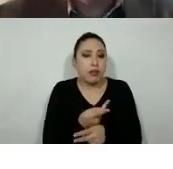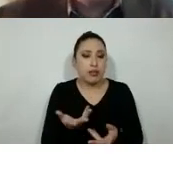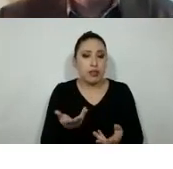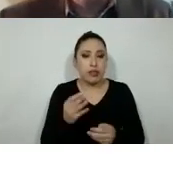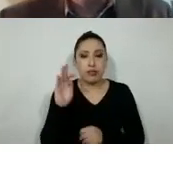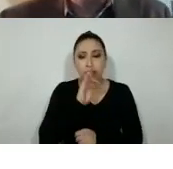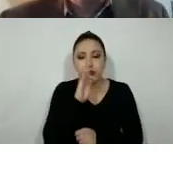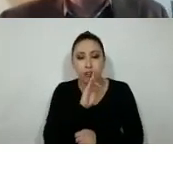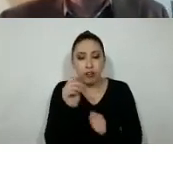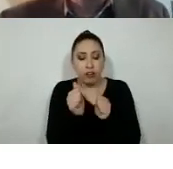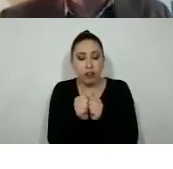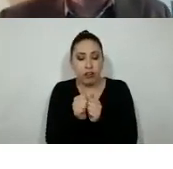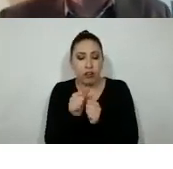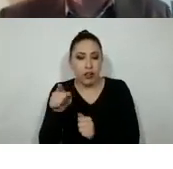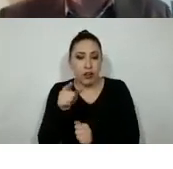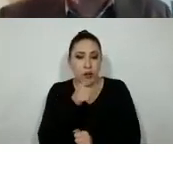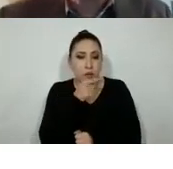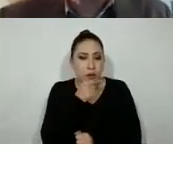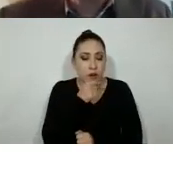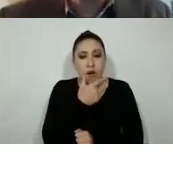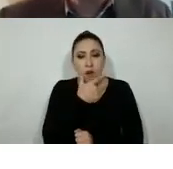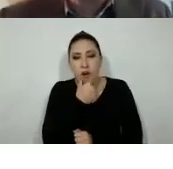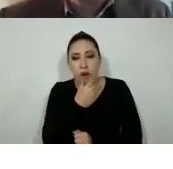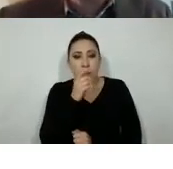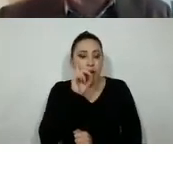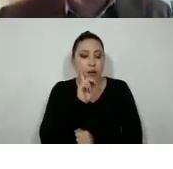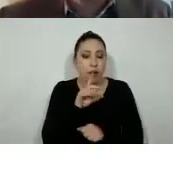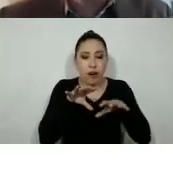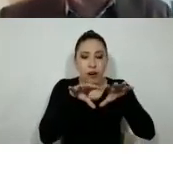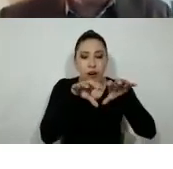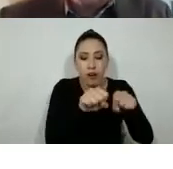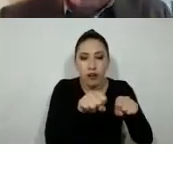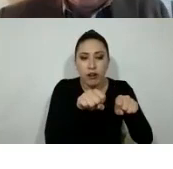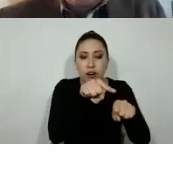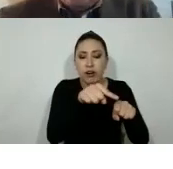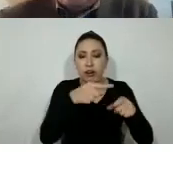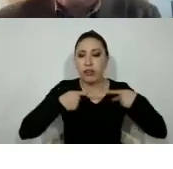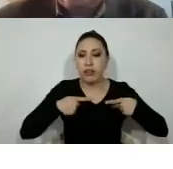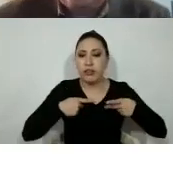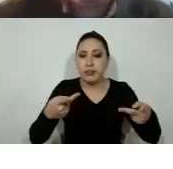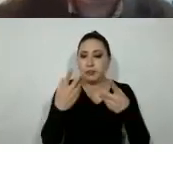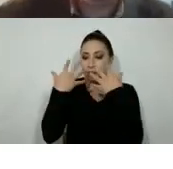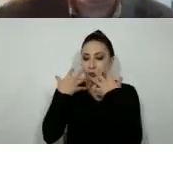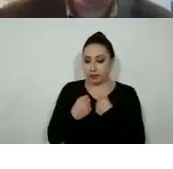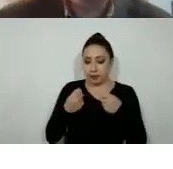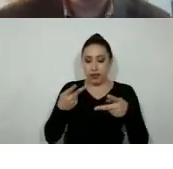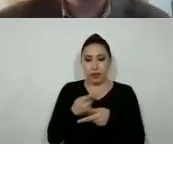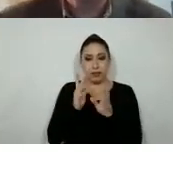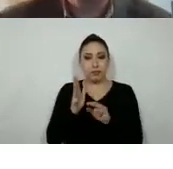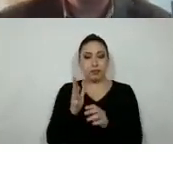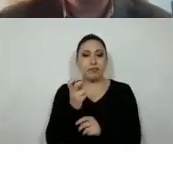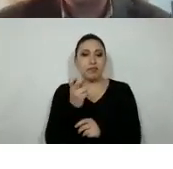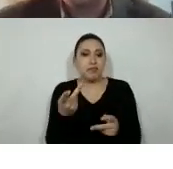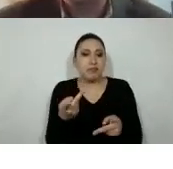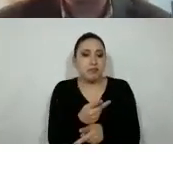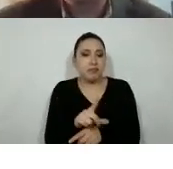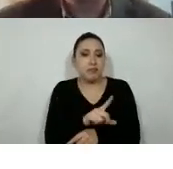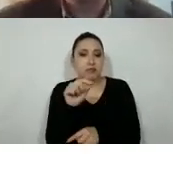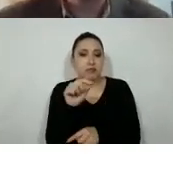¿no? Cuando una persona es detenida. Lo que nuestra Constitución señala y también el Código